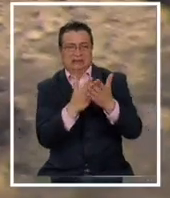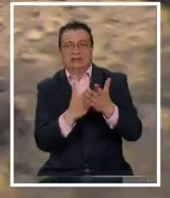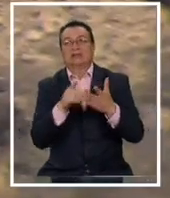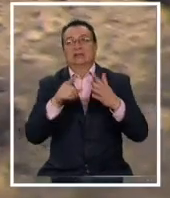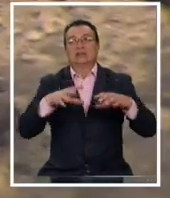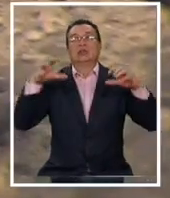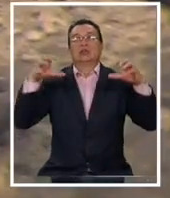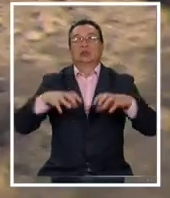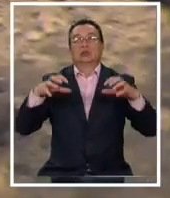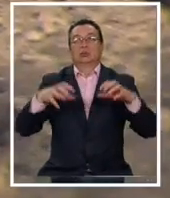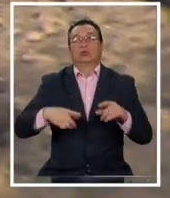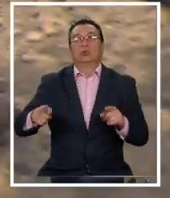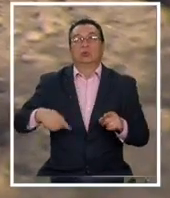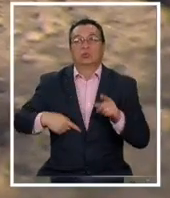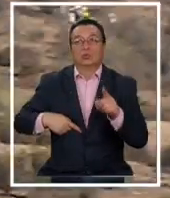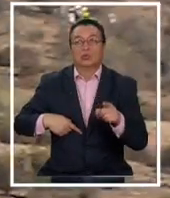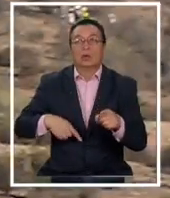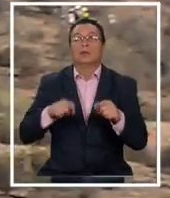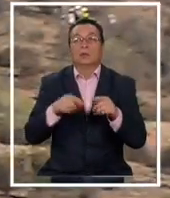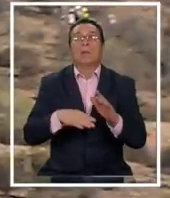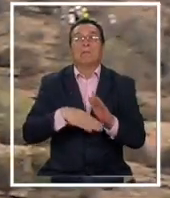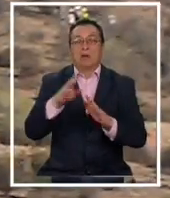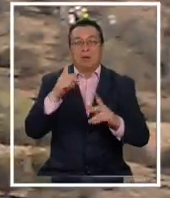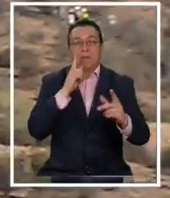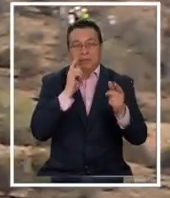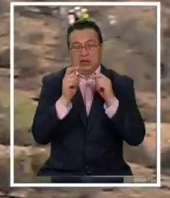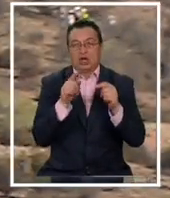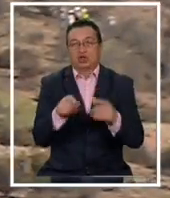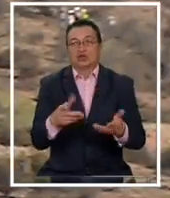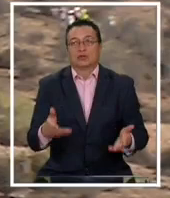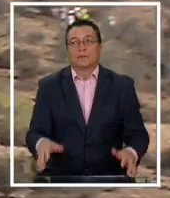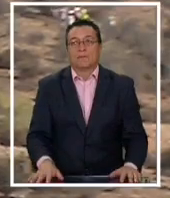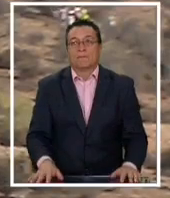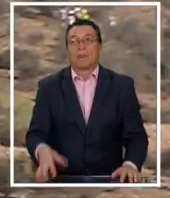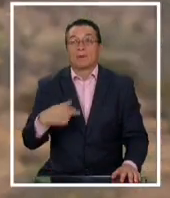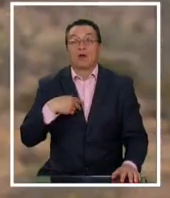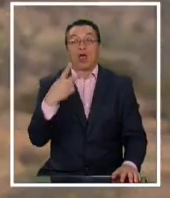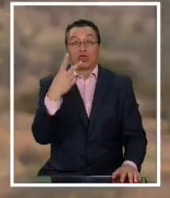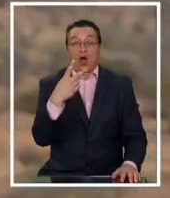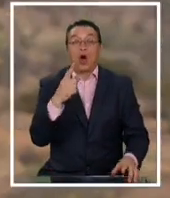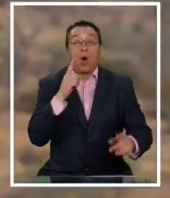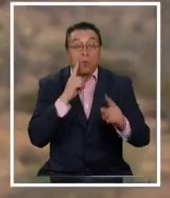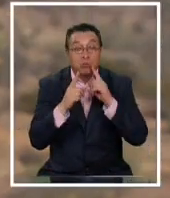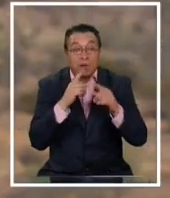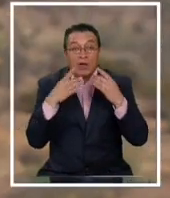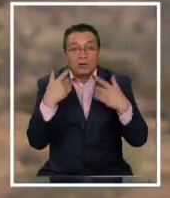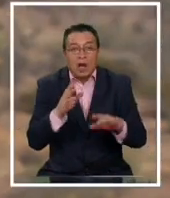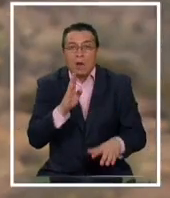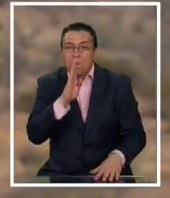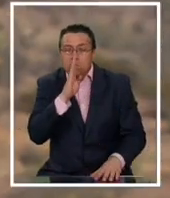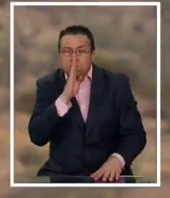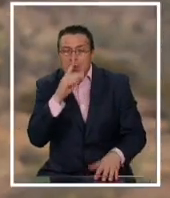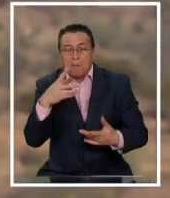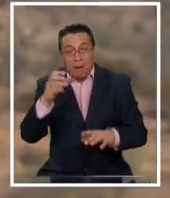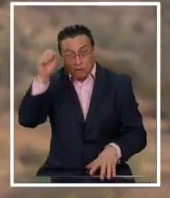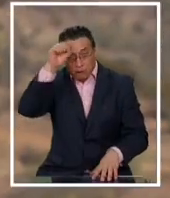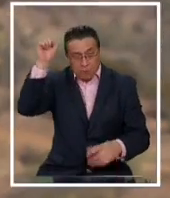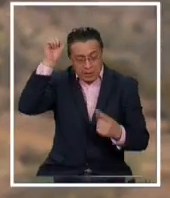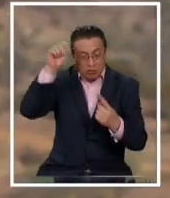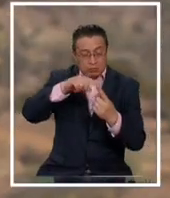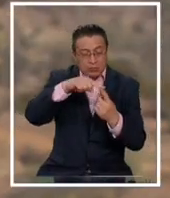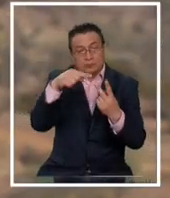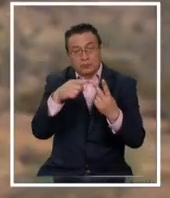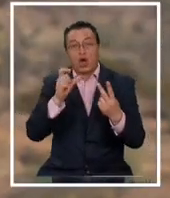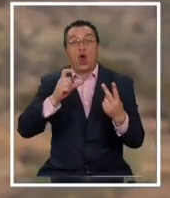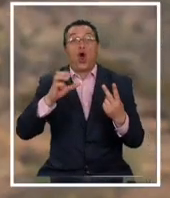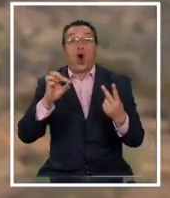sistema frontal, lo que hacía más riesgoso el operativo. Hemos hecho dos pruebas ya de silencio, primero con bomberos, ahora segundo con el